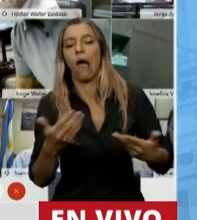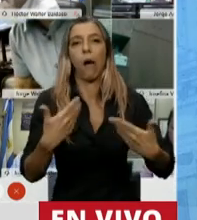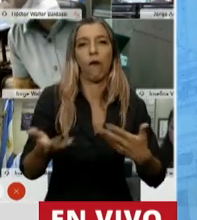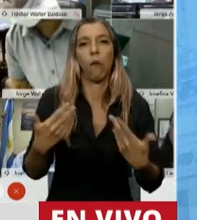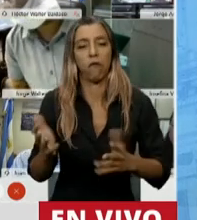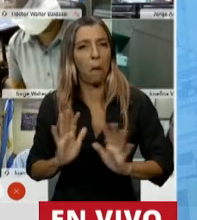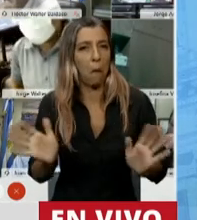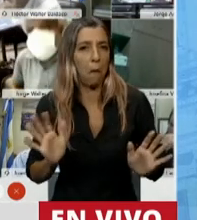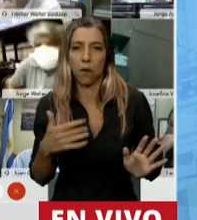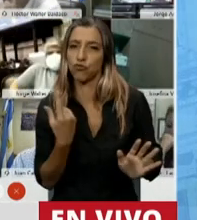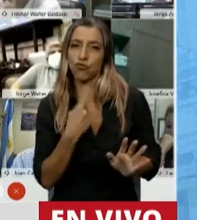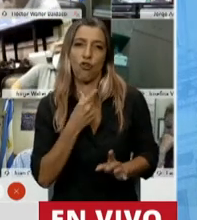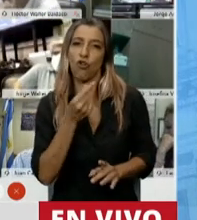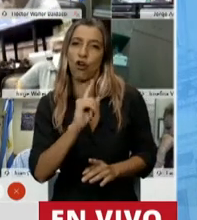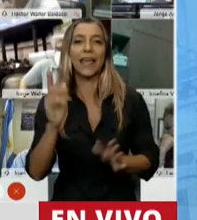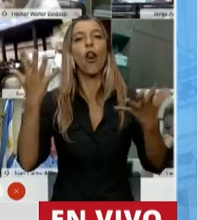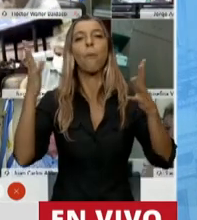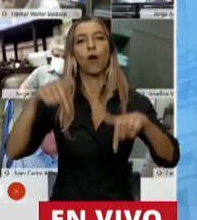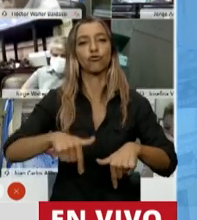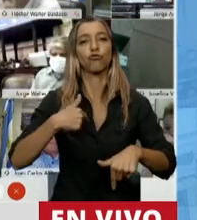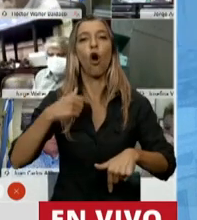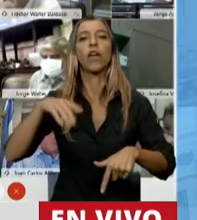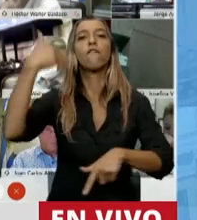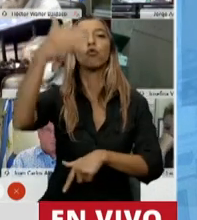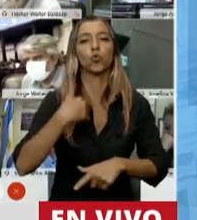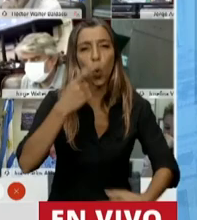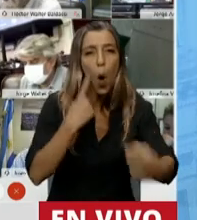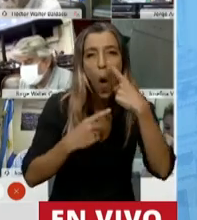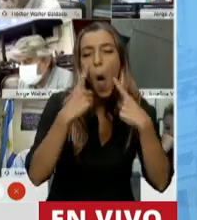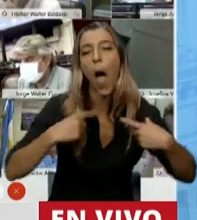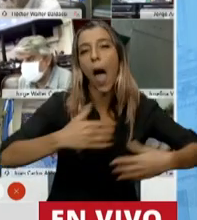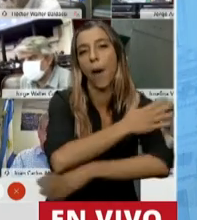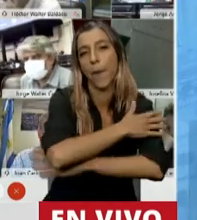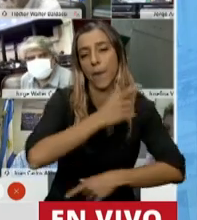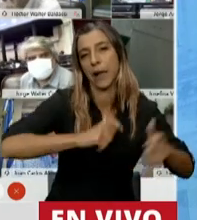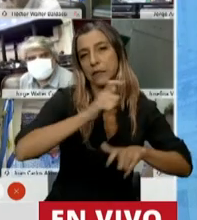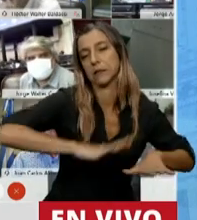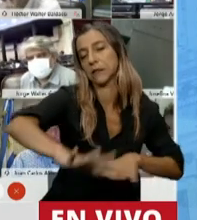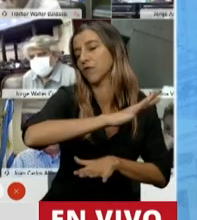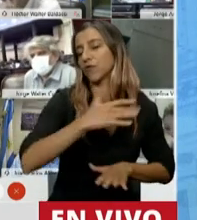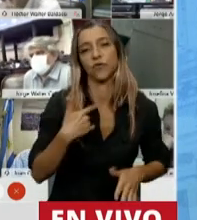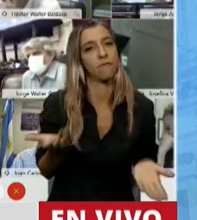que no quiero es llorar mañana junto con la gente. De eso se trata, señor presidente, y por eso no